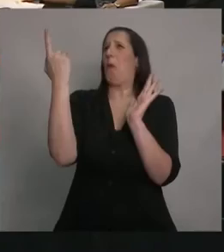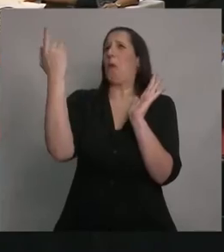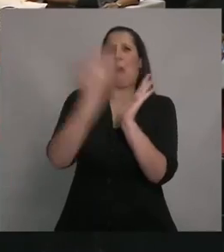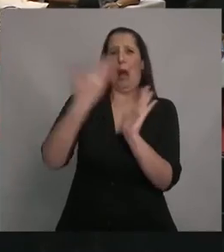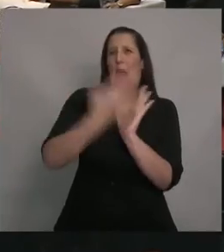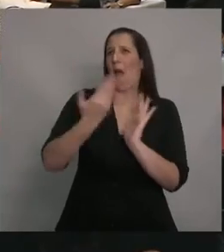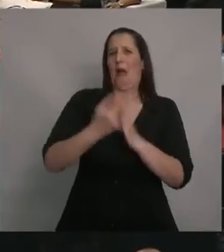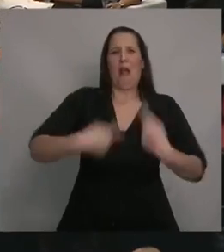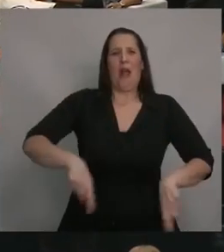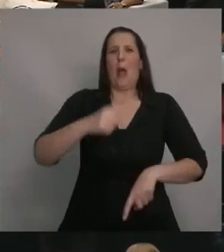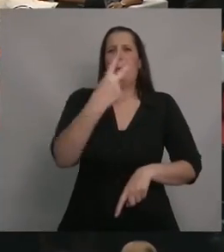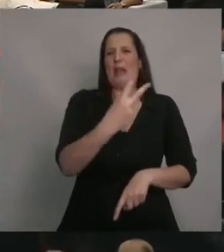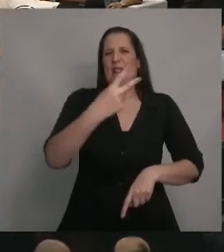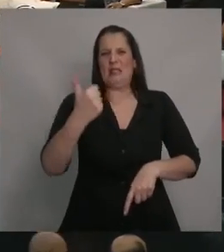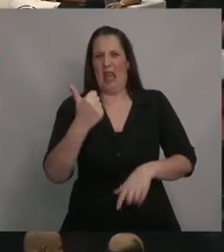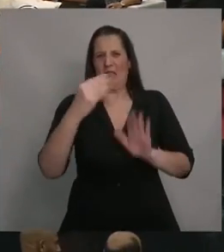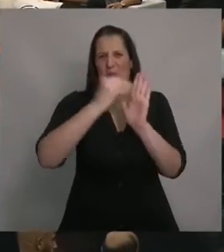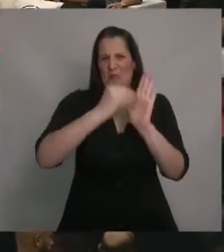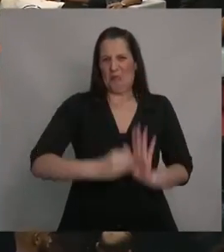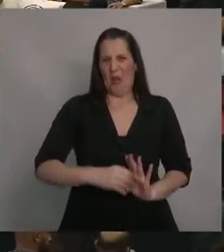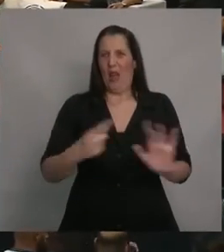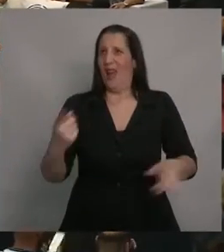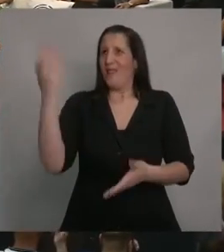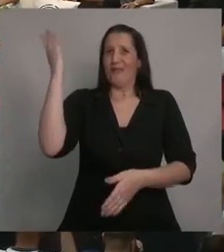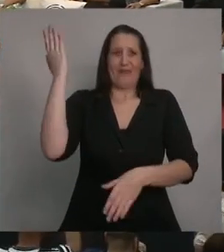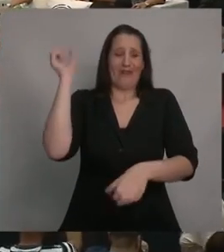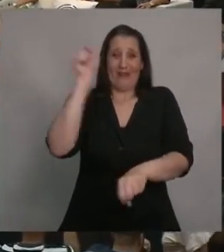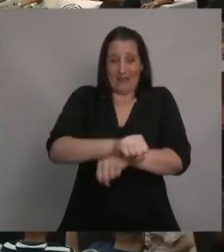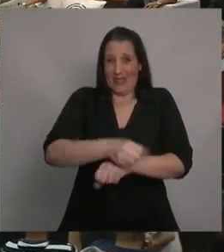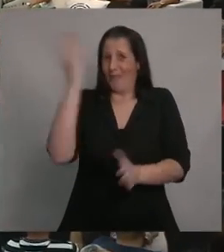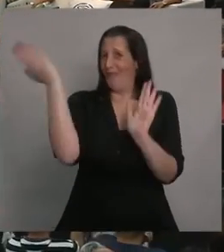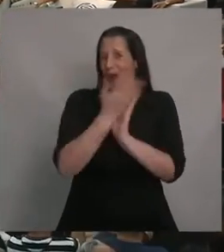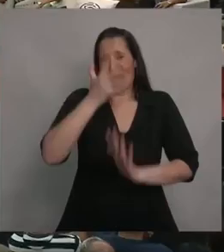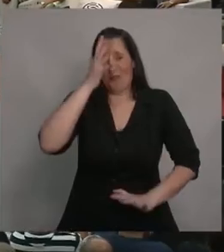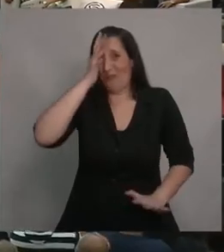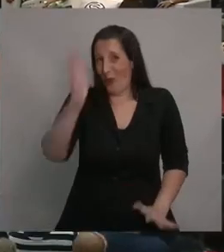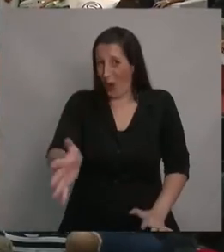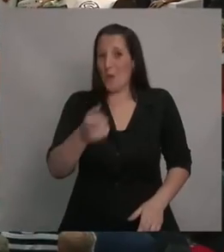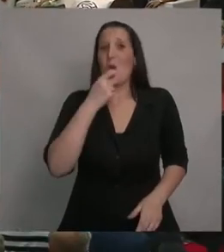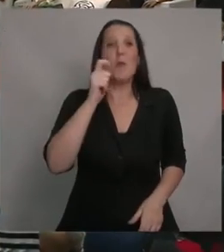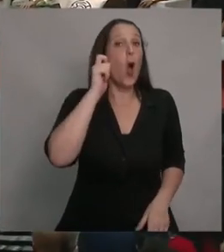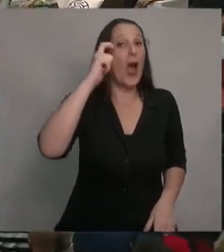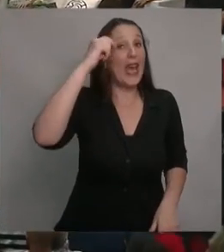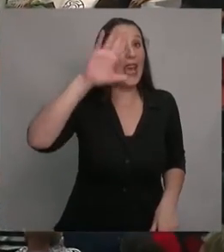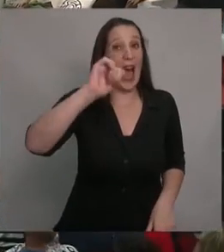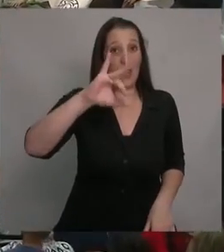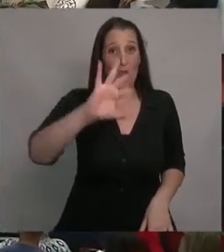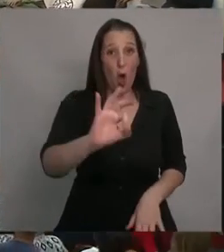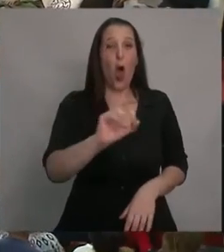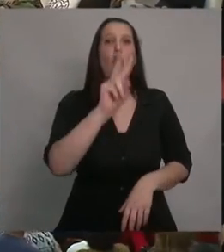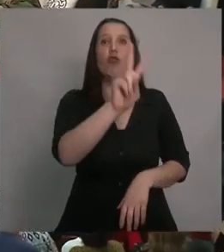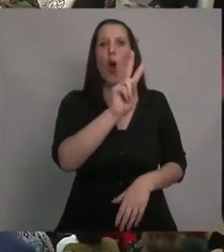probar, y nos dieron las sentencias más extremas, ¿no? En el caso, por ejemplo, de Gerardo, le dieron 2 cadenas perpetuas más 15